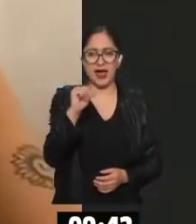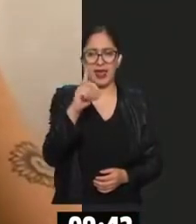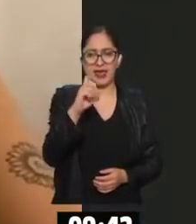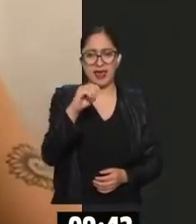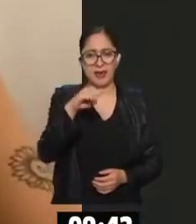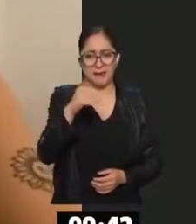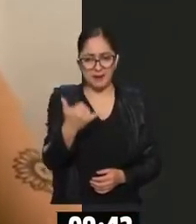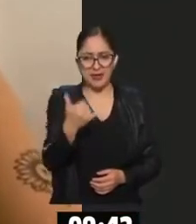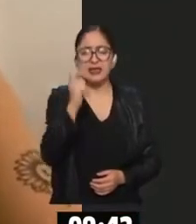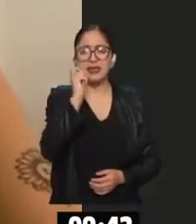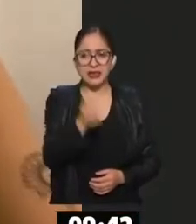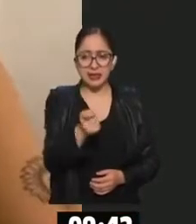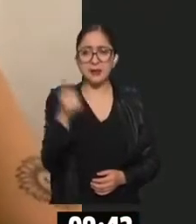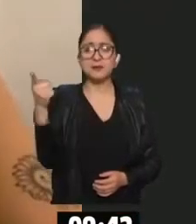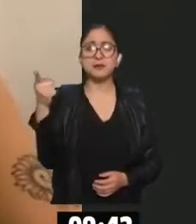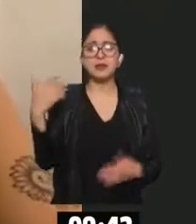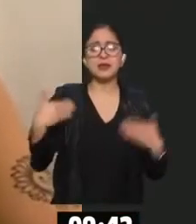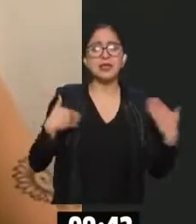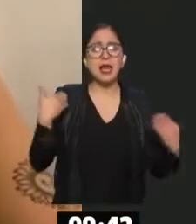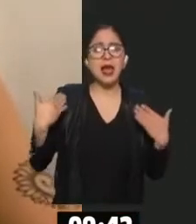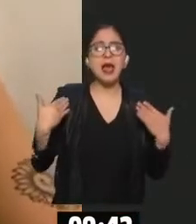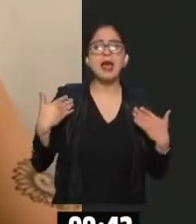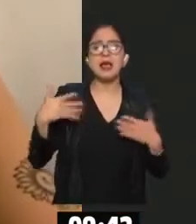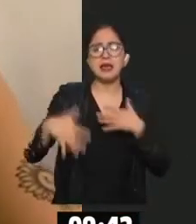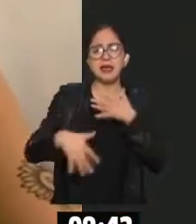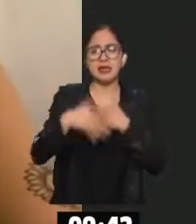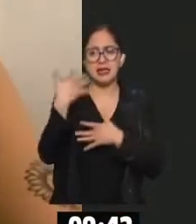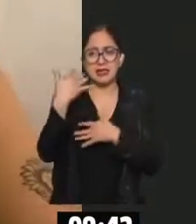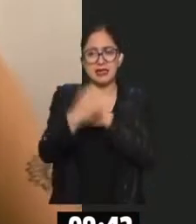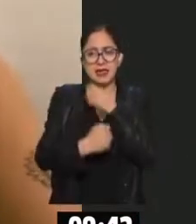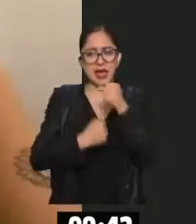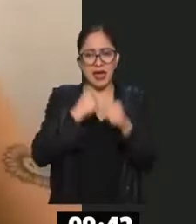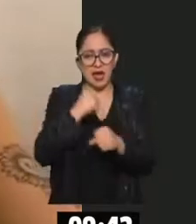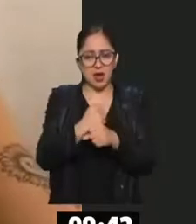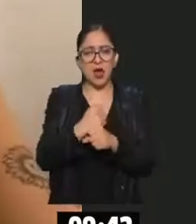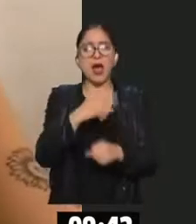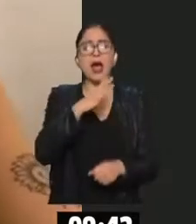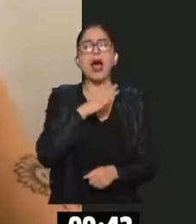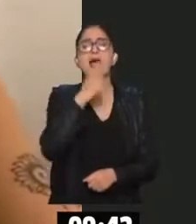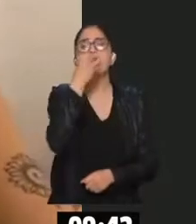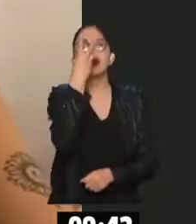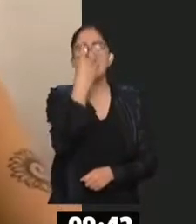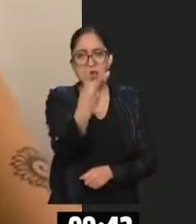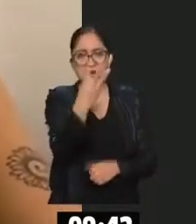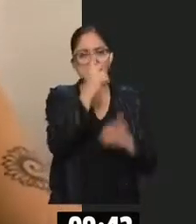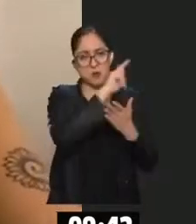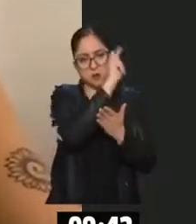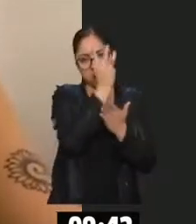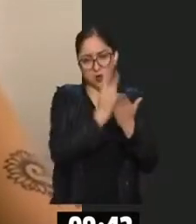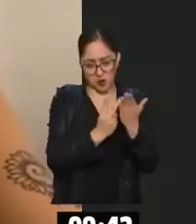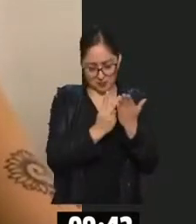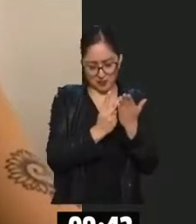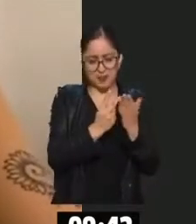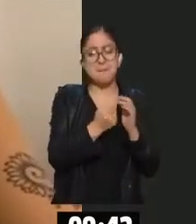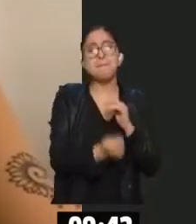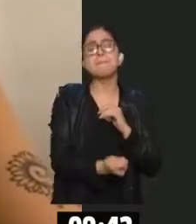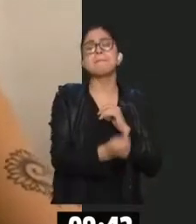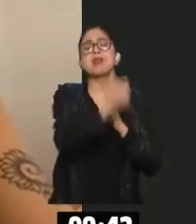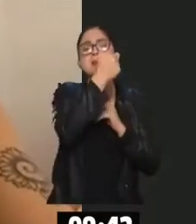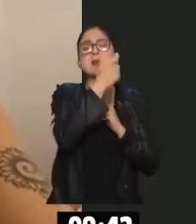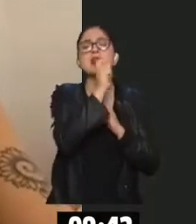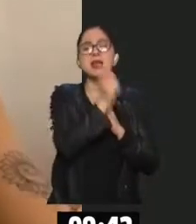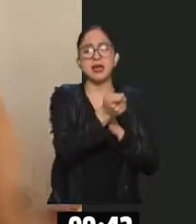de celebrar los 15 años, Dixo lanza esta academia con 3 programas. El primer programa